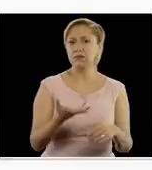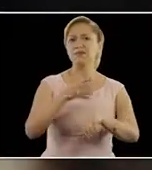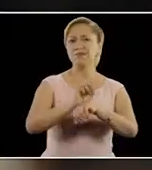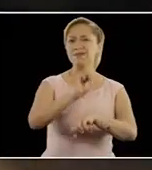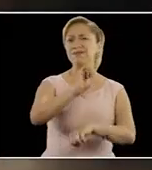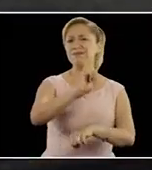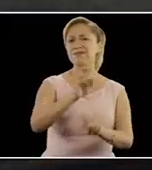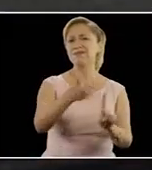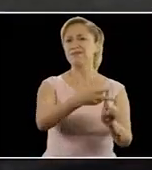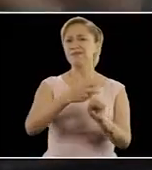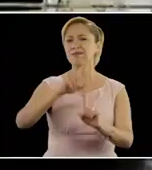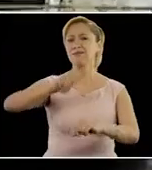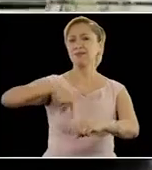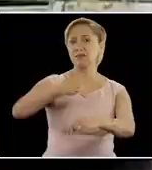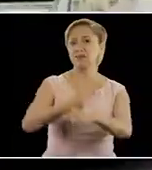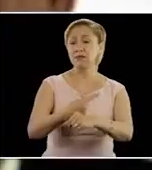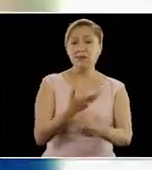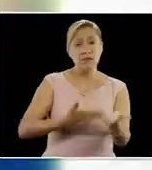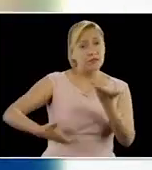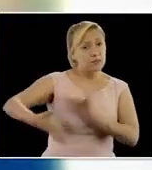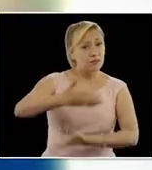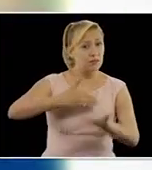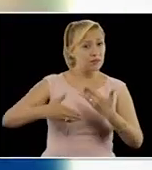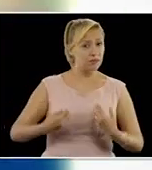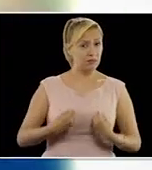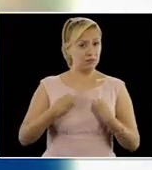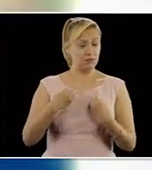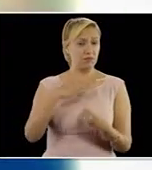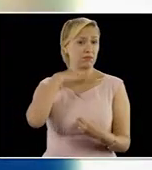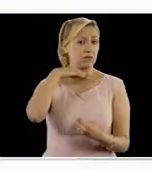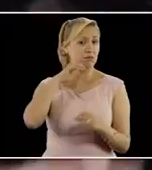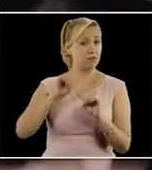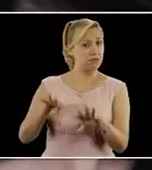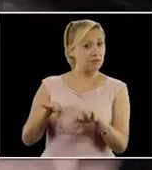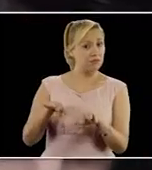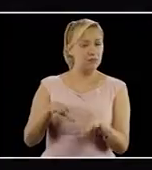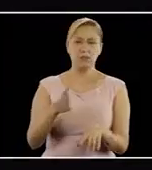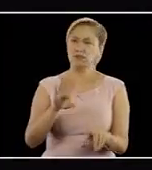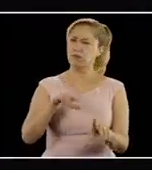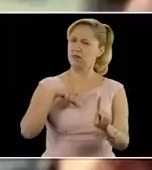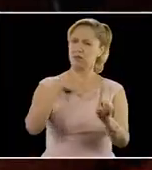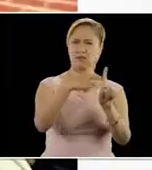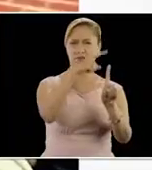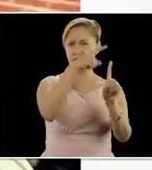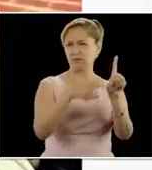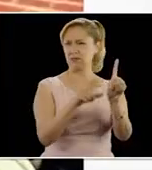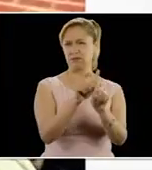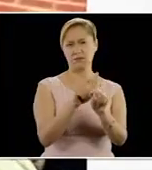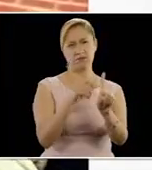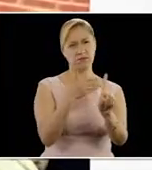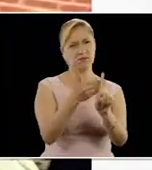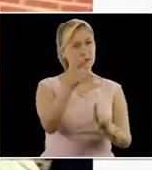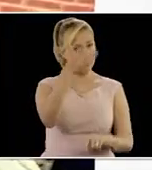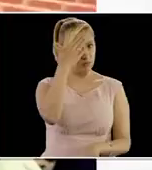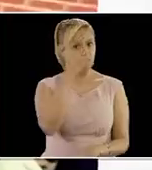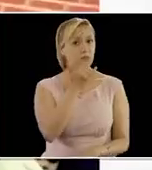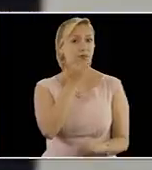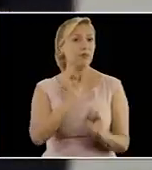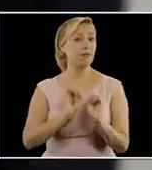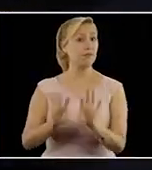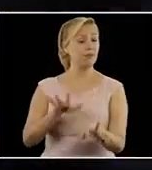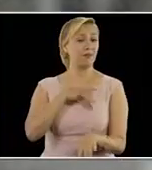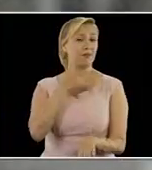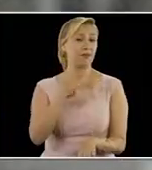permitir que secuestradores y violadores convivan entre nosotros con impunidad y cinismo. Es burlarse de las víctimas. Ya sabes quién quiere perdonar a